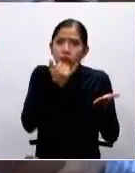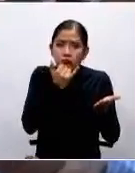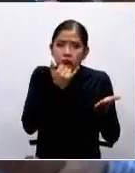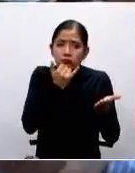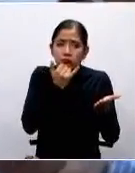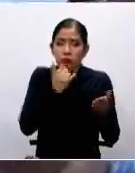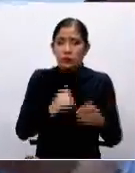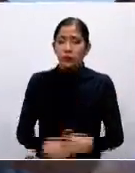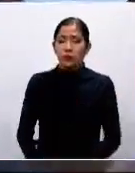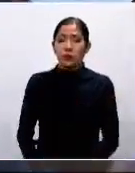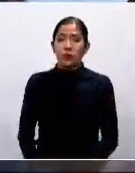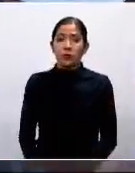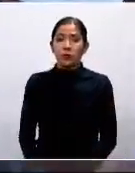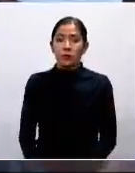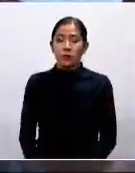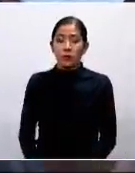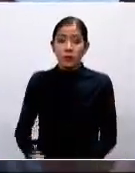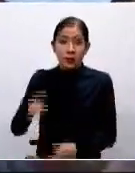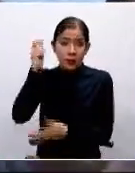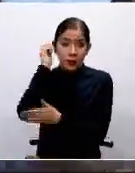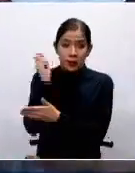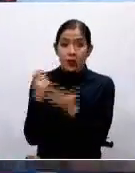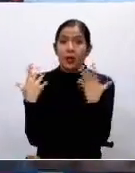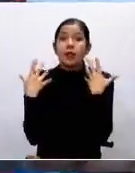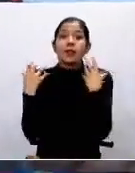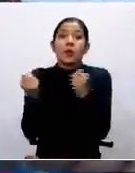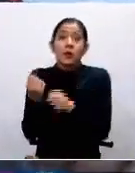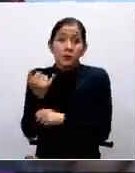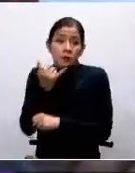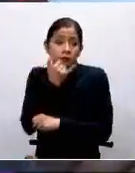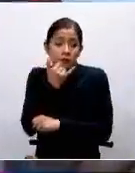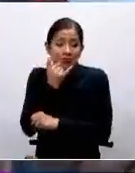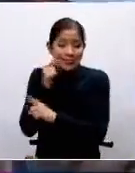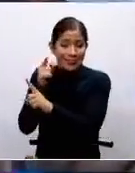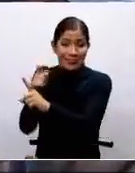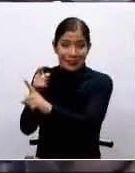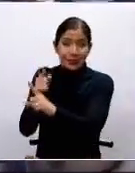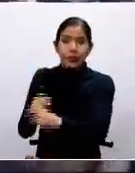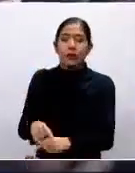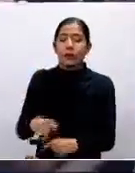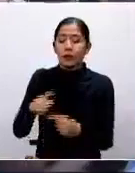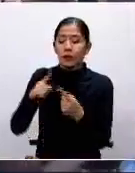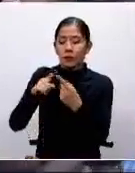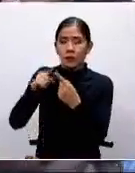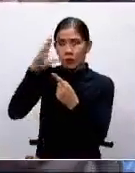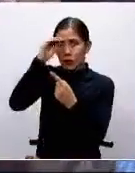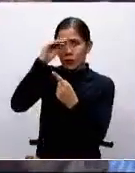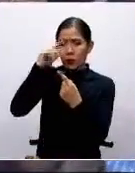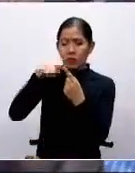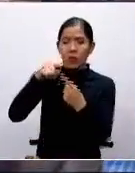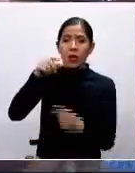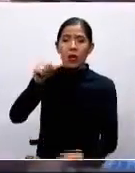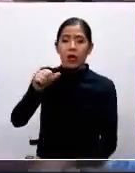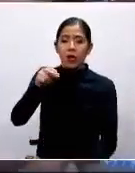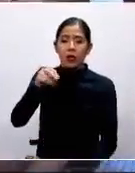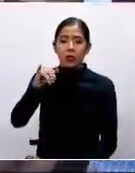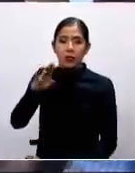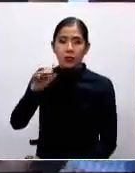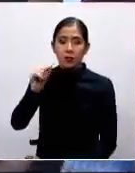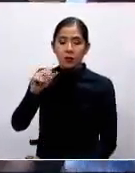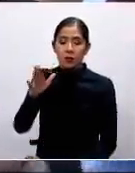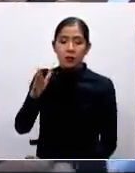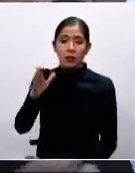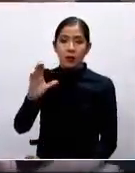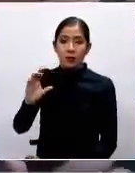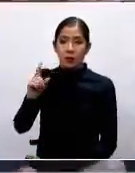que está cometiendo Secretaría de Salud, principalmente el señor Aníbal Cruz. Muy negligente, muy